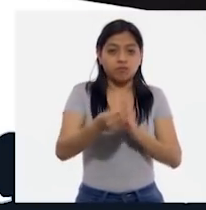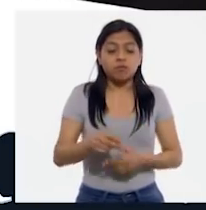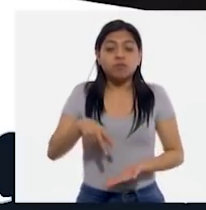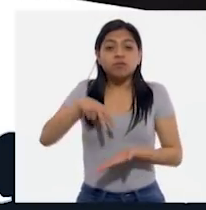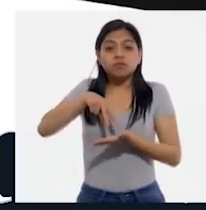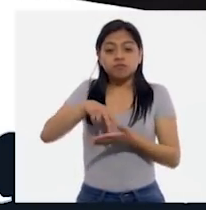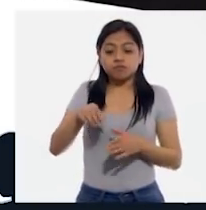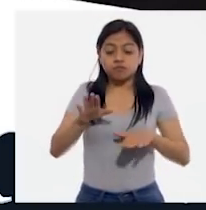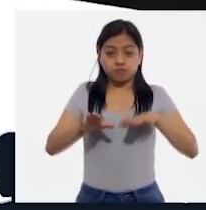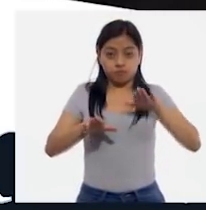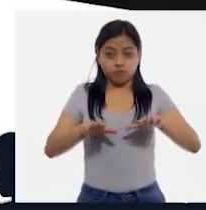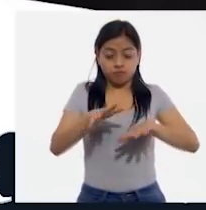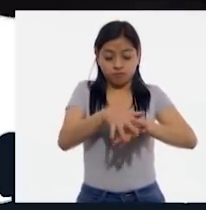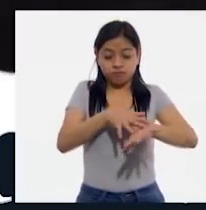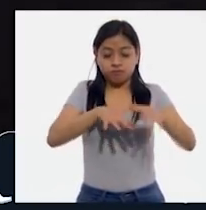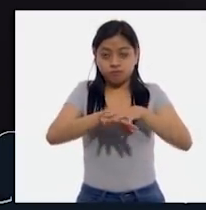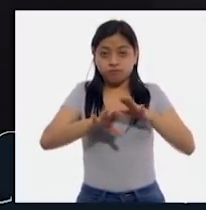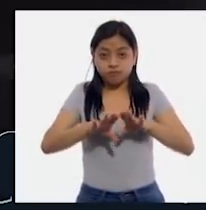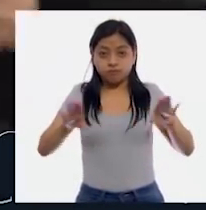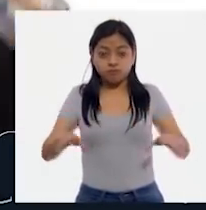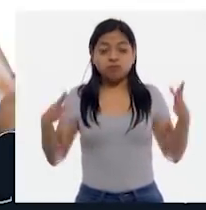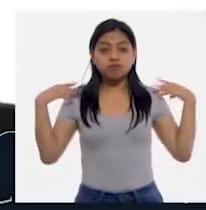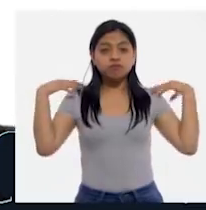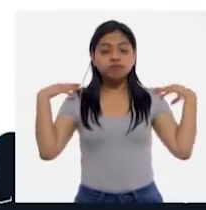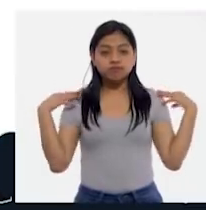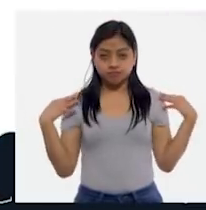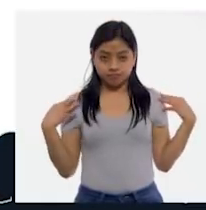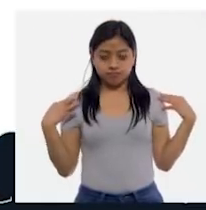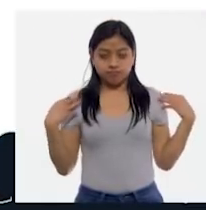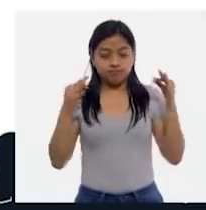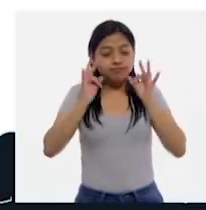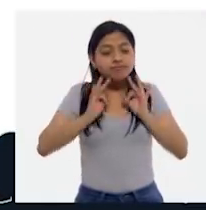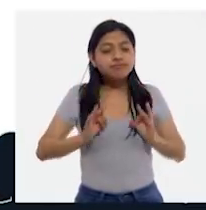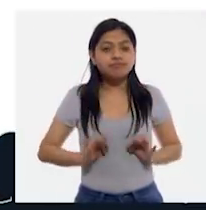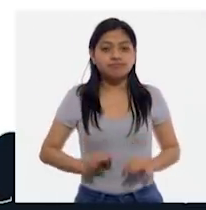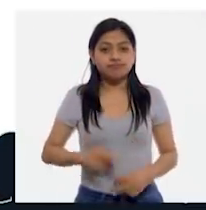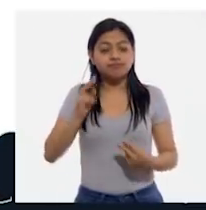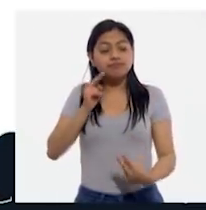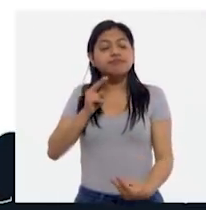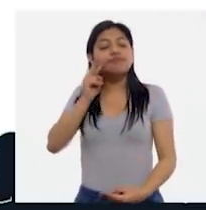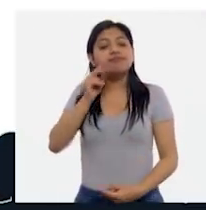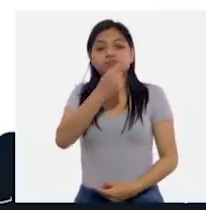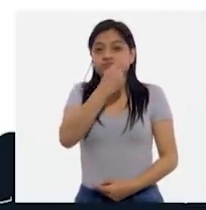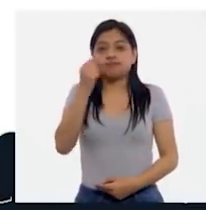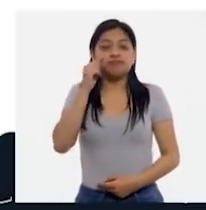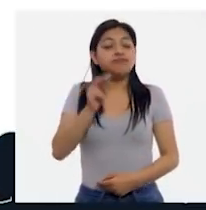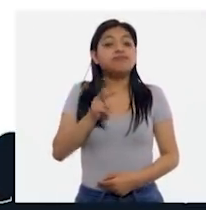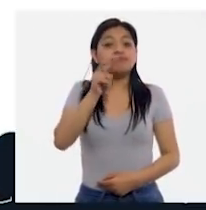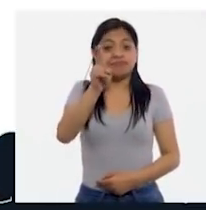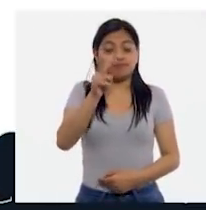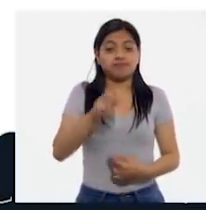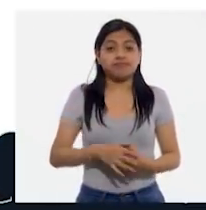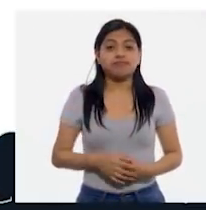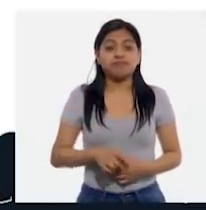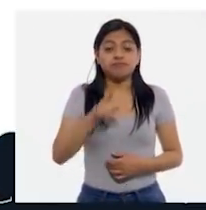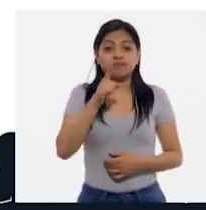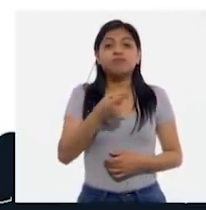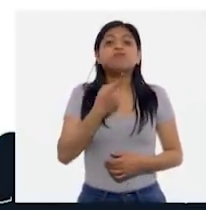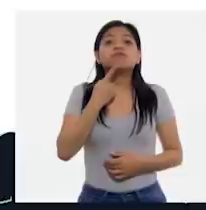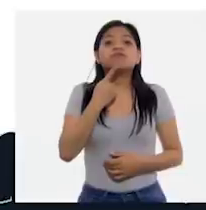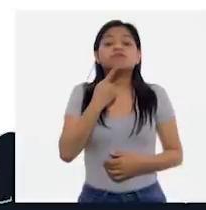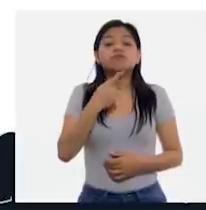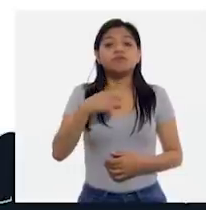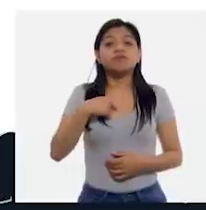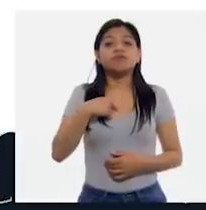ligeramente separados, los hombros relajados, la mirada al frente y con una distancia entre tu barbilla y